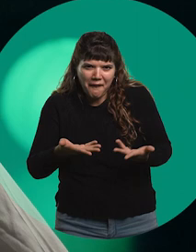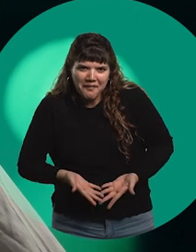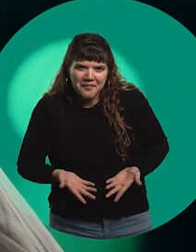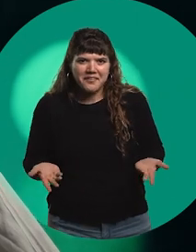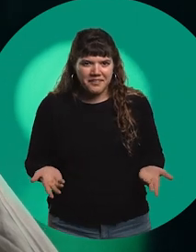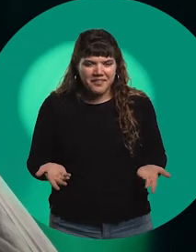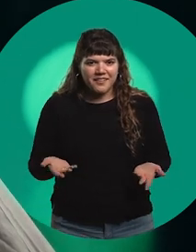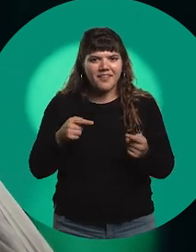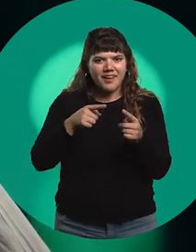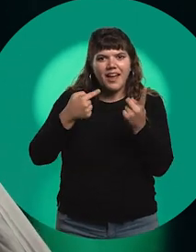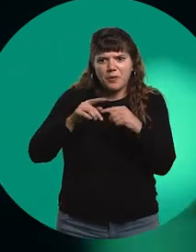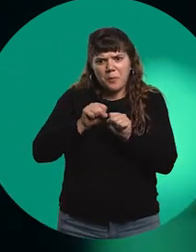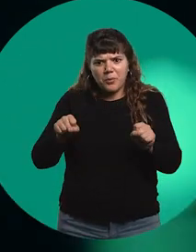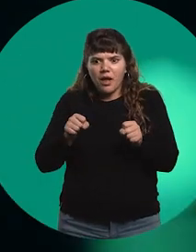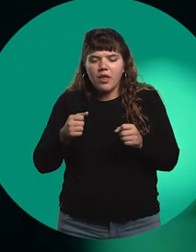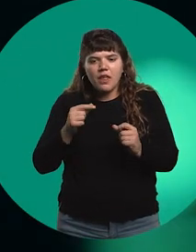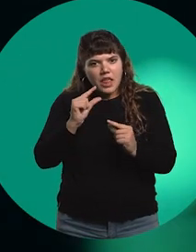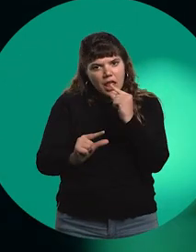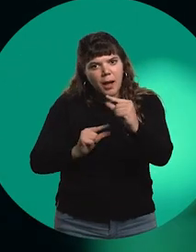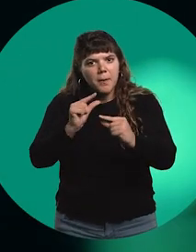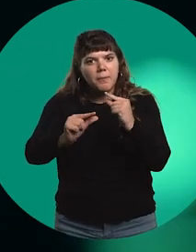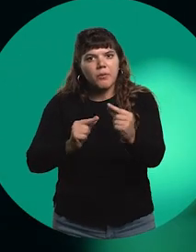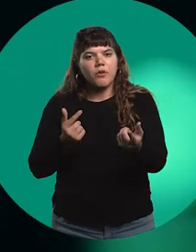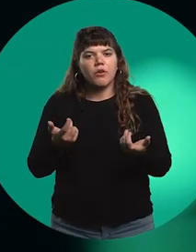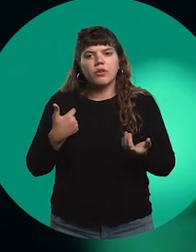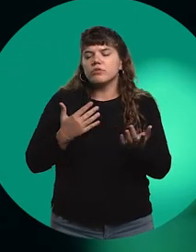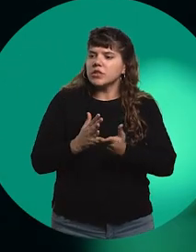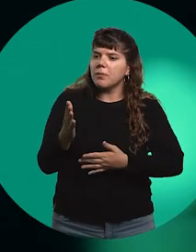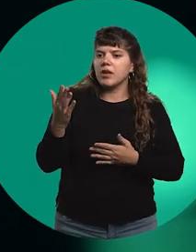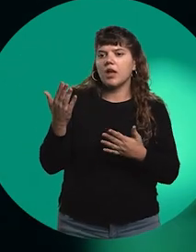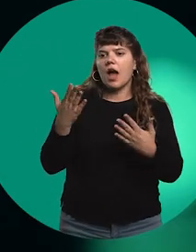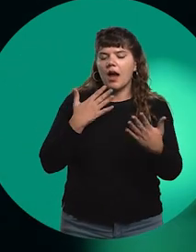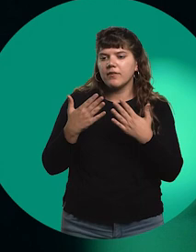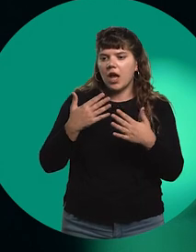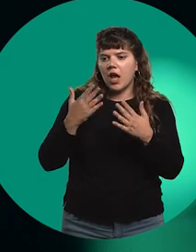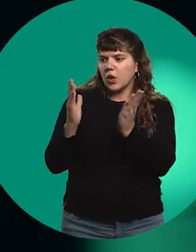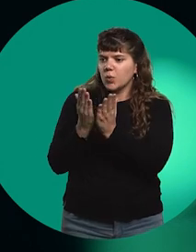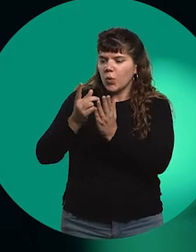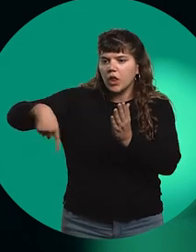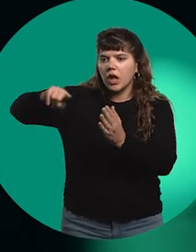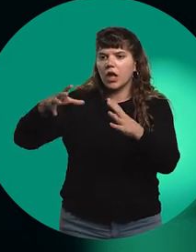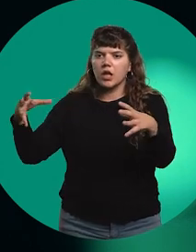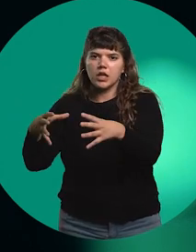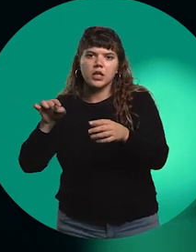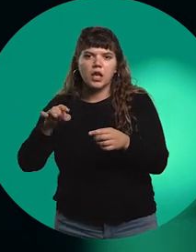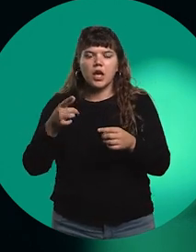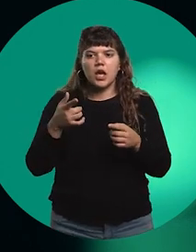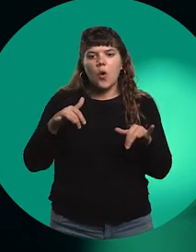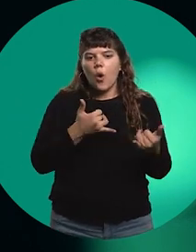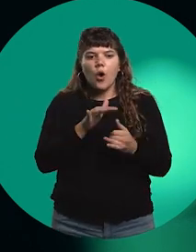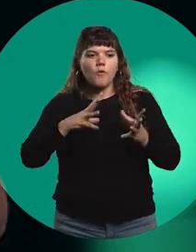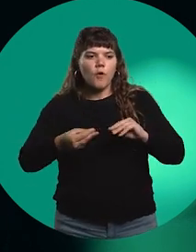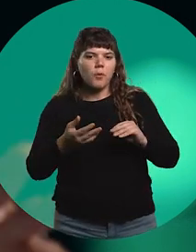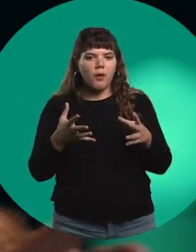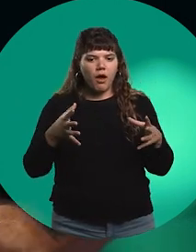Y realmente uno puede conducir, ¿verdad? Nosotros siempre hablamos con los alumnos que el juego es como un carrito, ¿no?